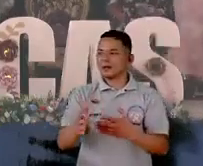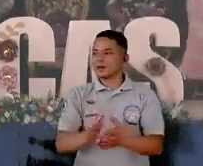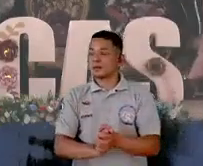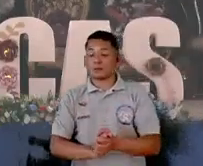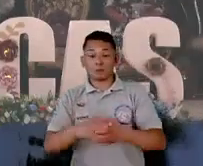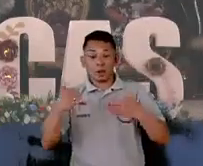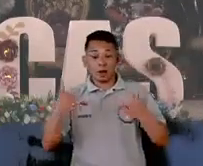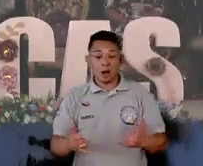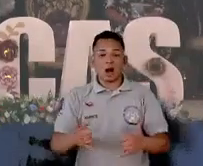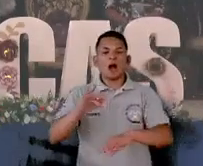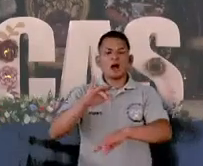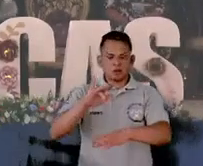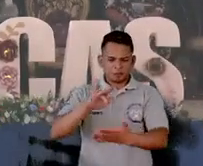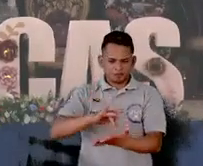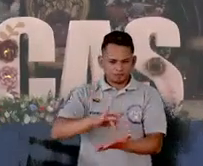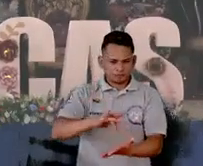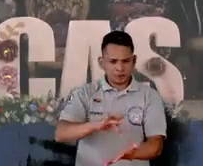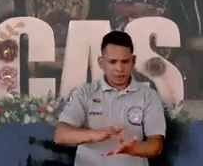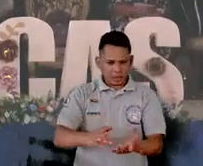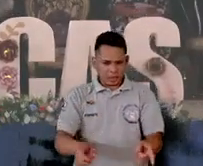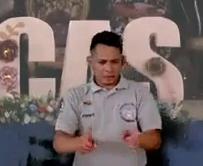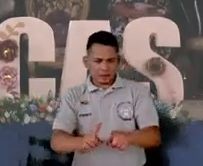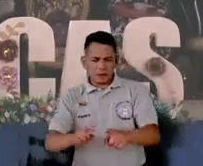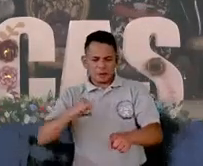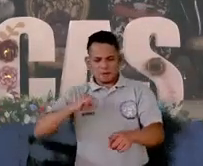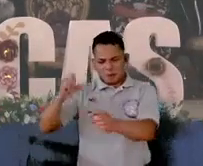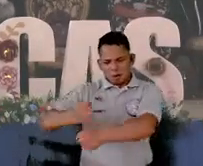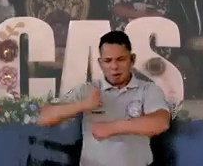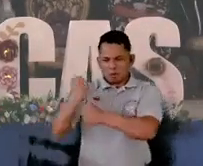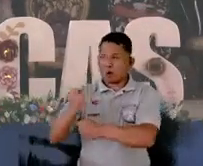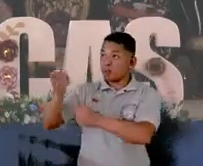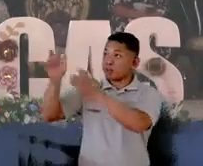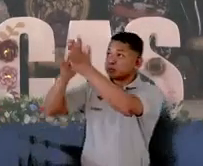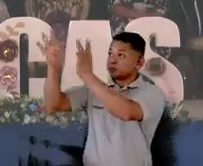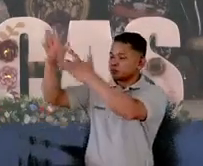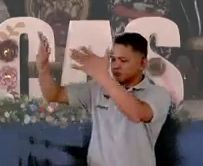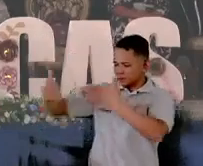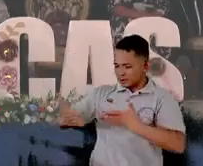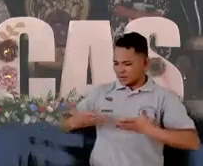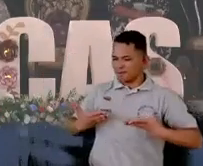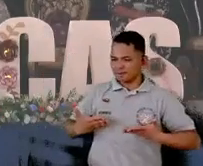aquí también, tengo poder, Jesucristo me lo ha dado.